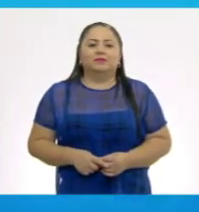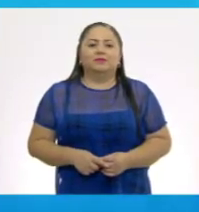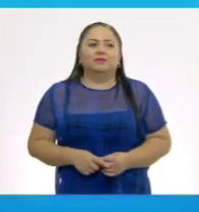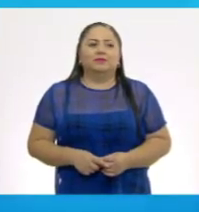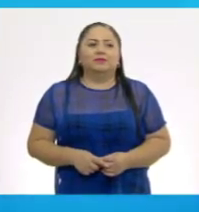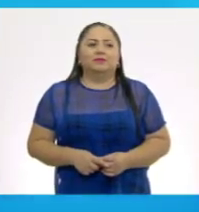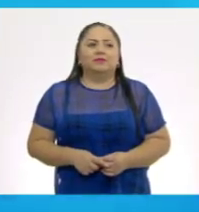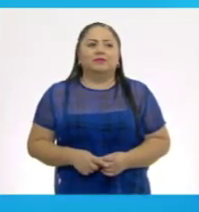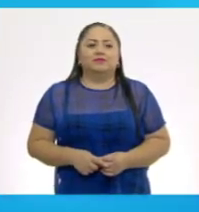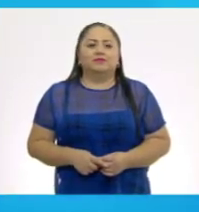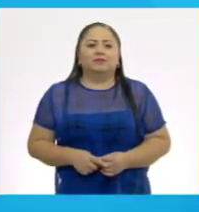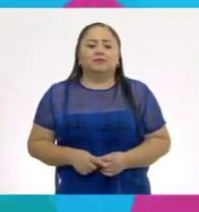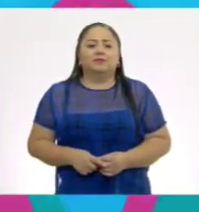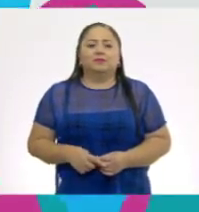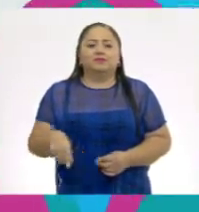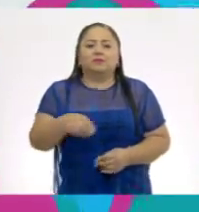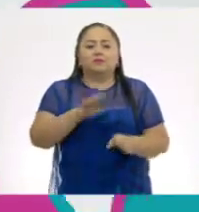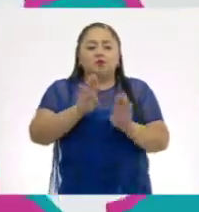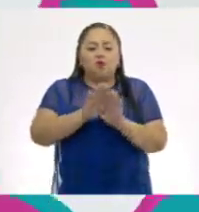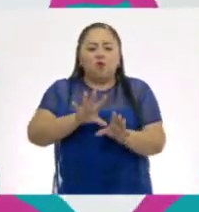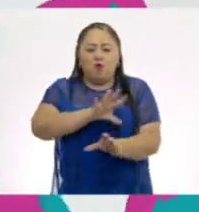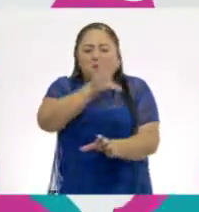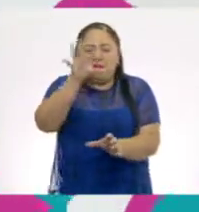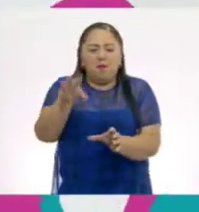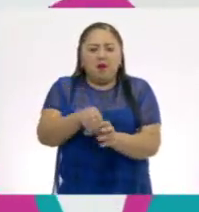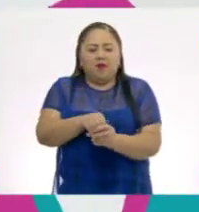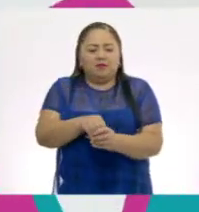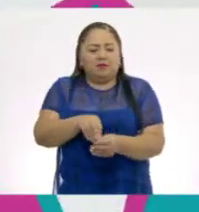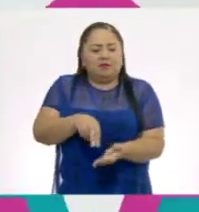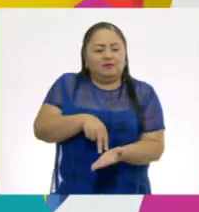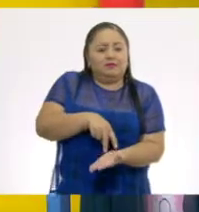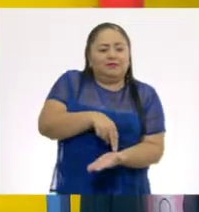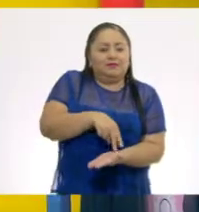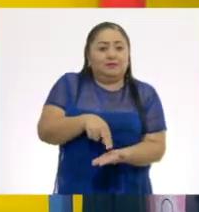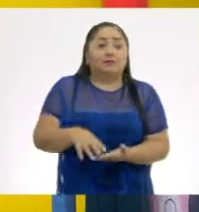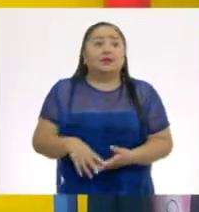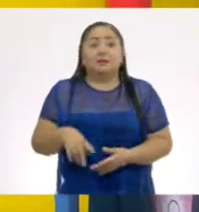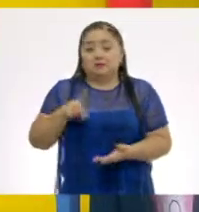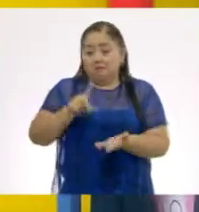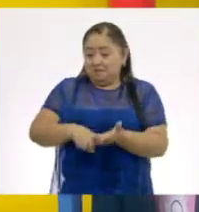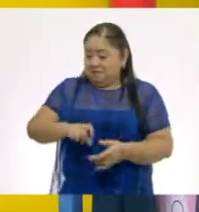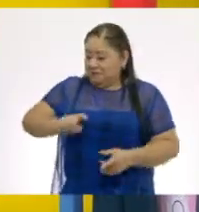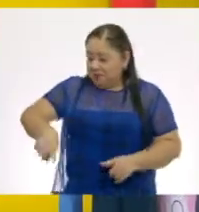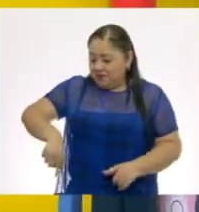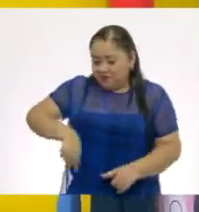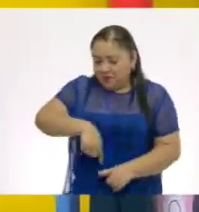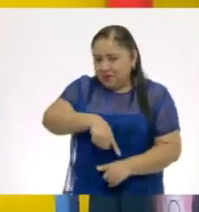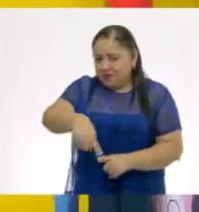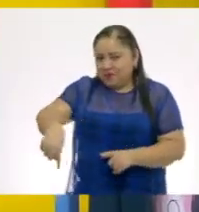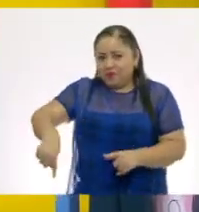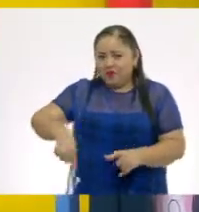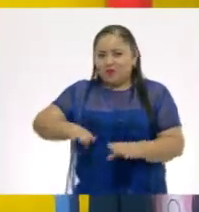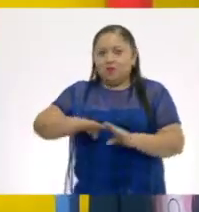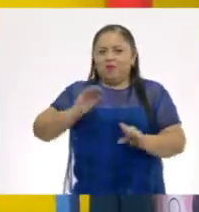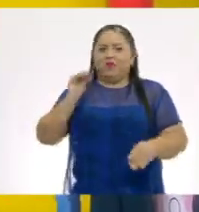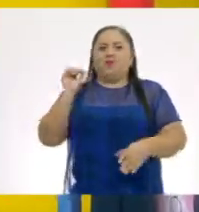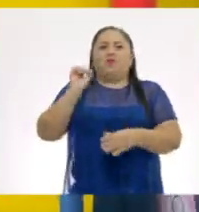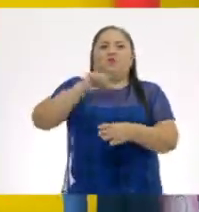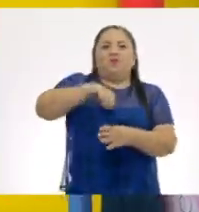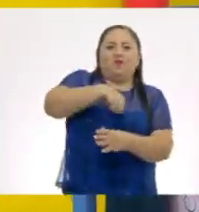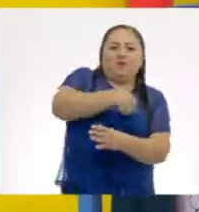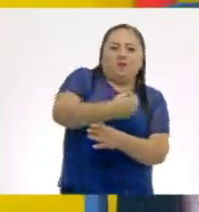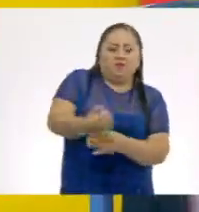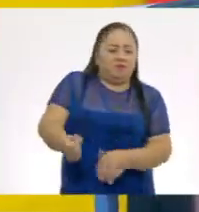Amplitud. Estar completos. Oh, en el límite de nuestro espacio.